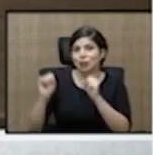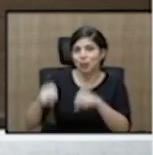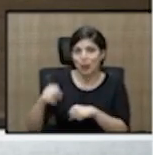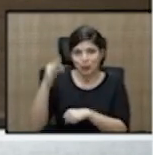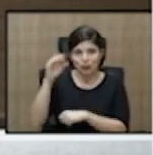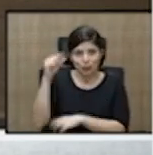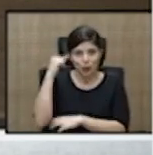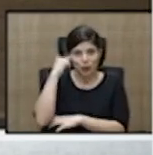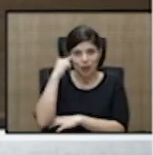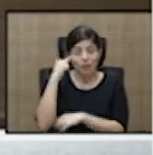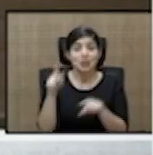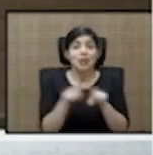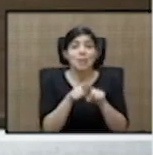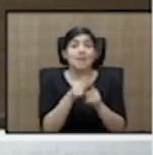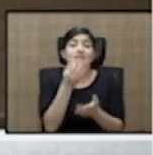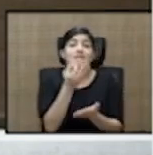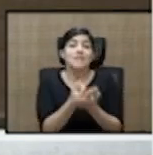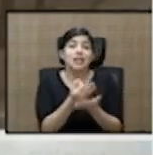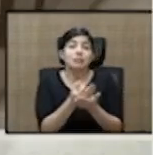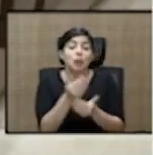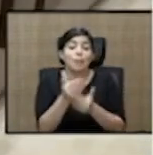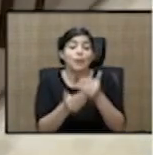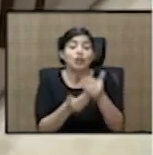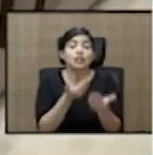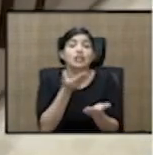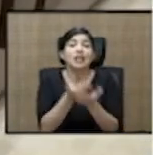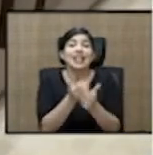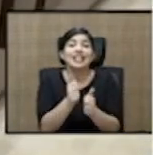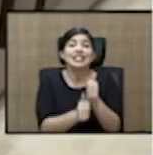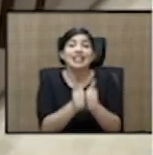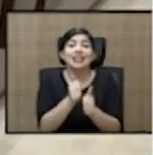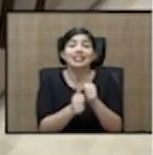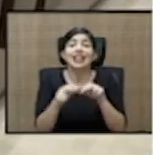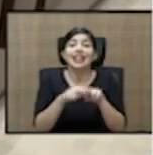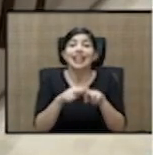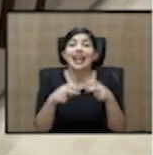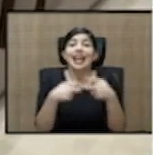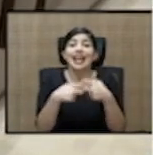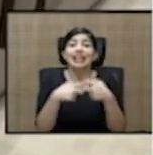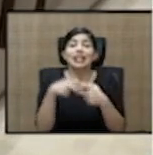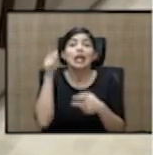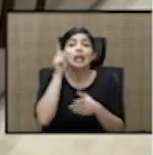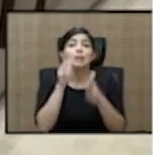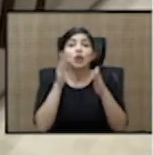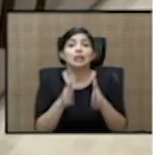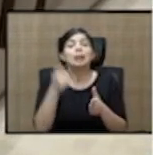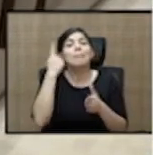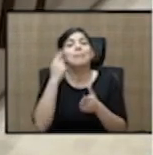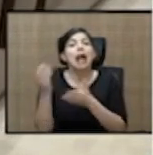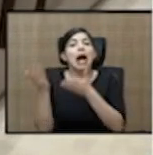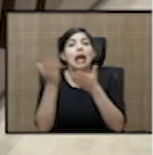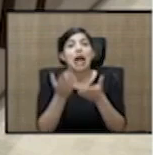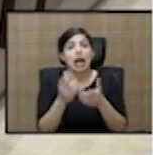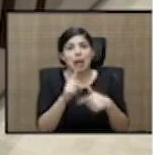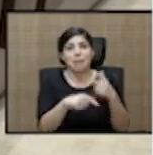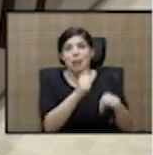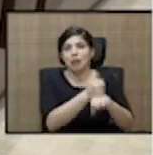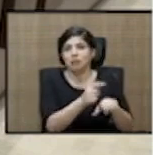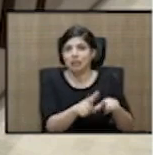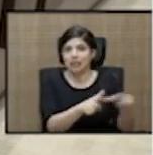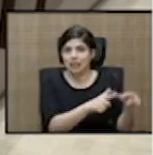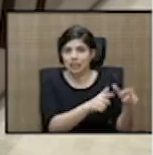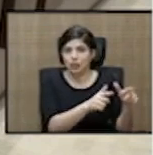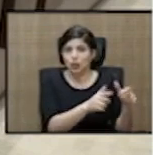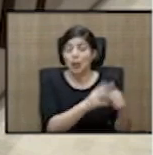infraestructura, equipamiento, pero no tanto de cómo efectivamente reducir los índices de criminalidad, que se conformó diciendo que son muy